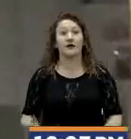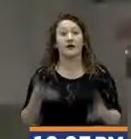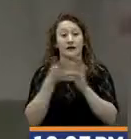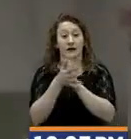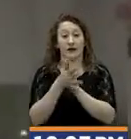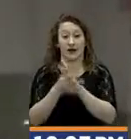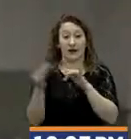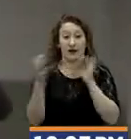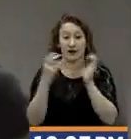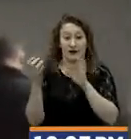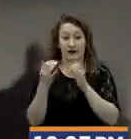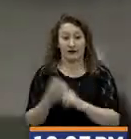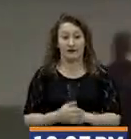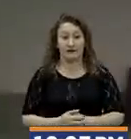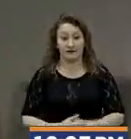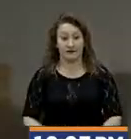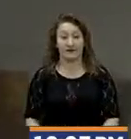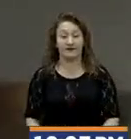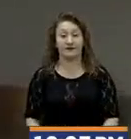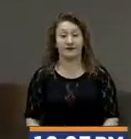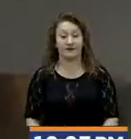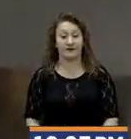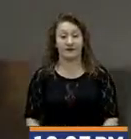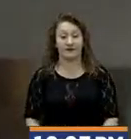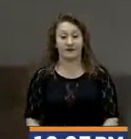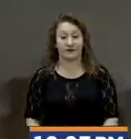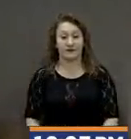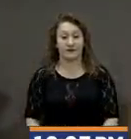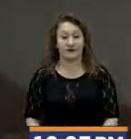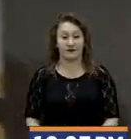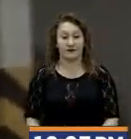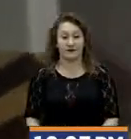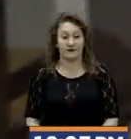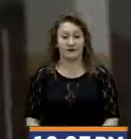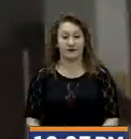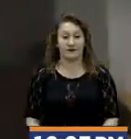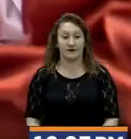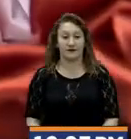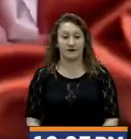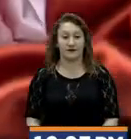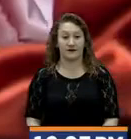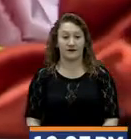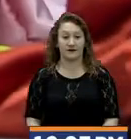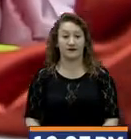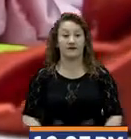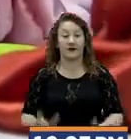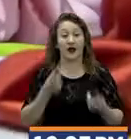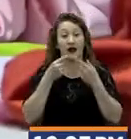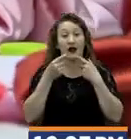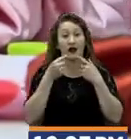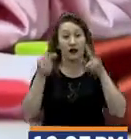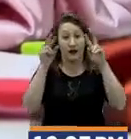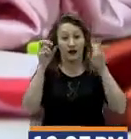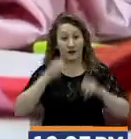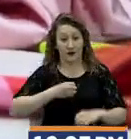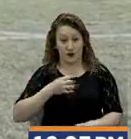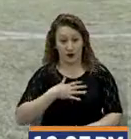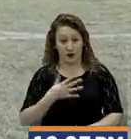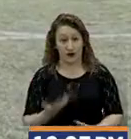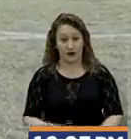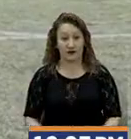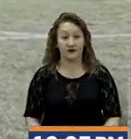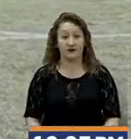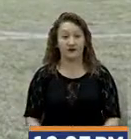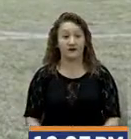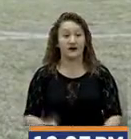guerra. Desde Kiev, Mariana Díaz, RT, desde Noticias Conectados 24/7. Hablarles de oportunidades,